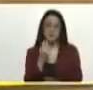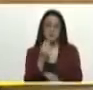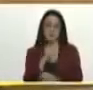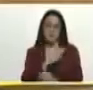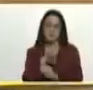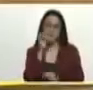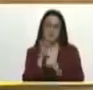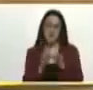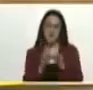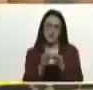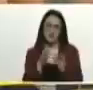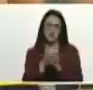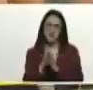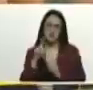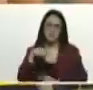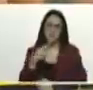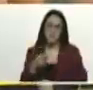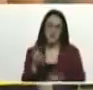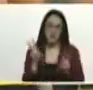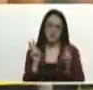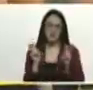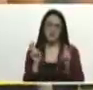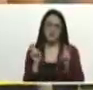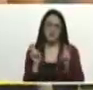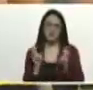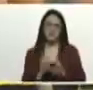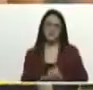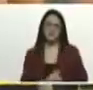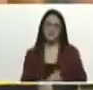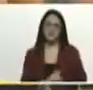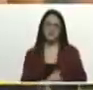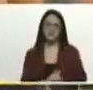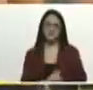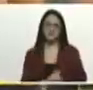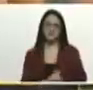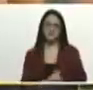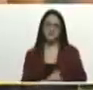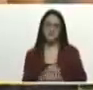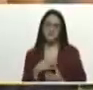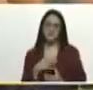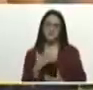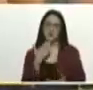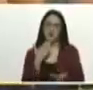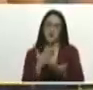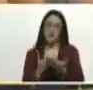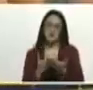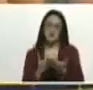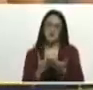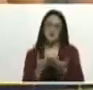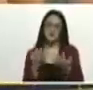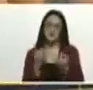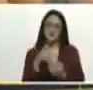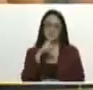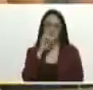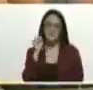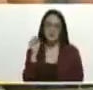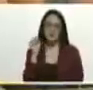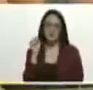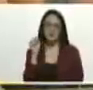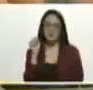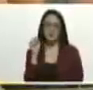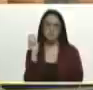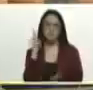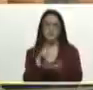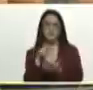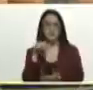optimismo respecto a mañana y soy muy agradecido, le soy muy agradecido a Maduro por haber